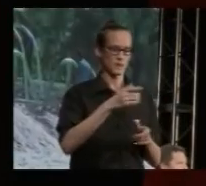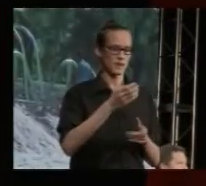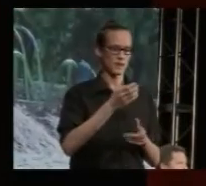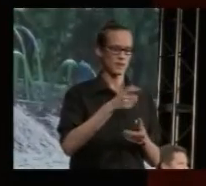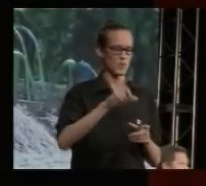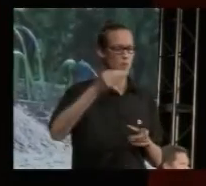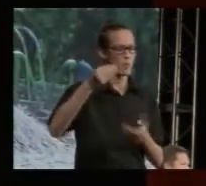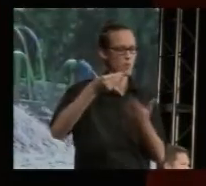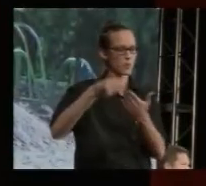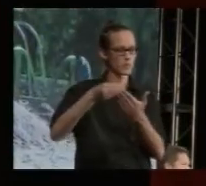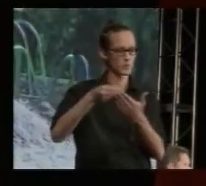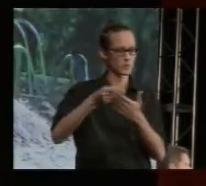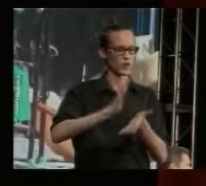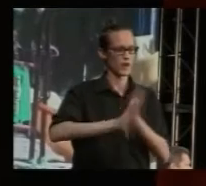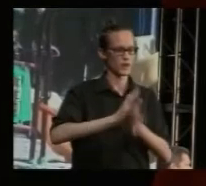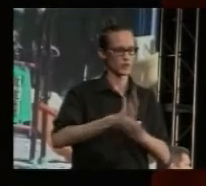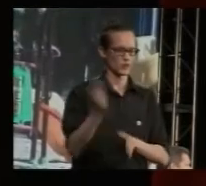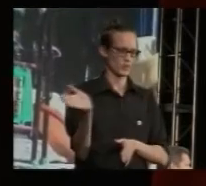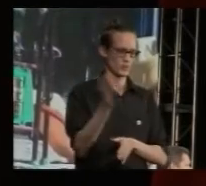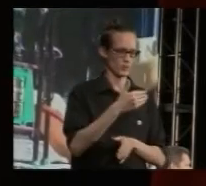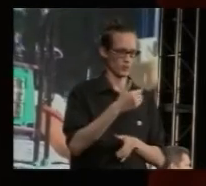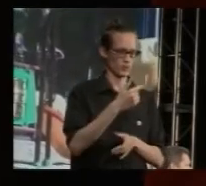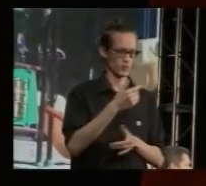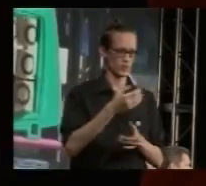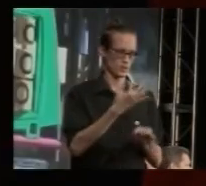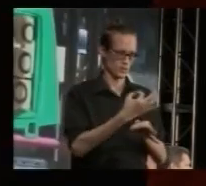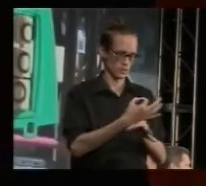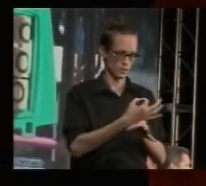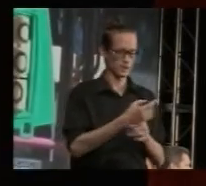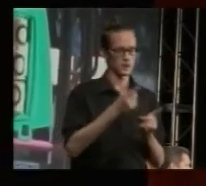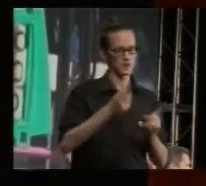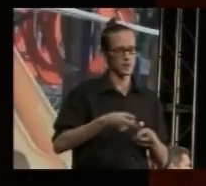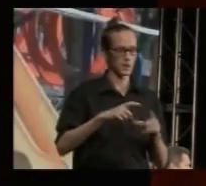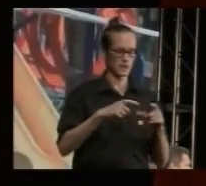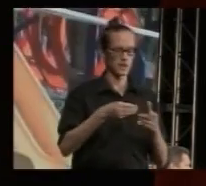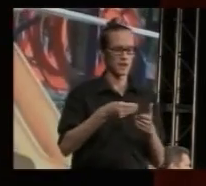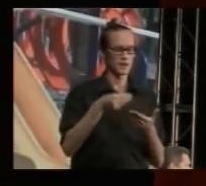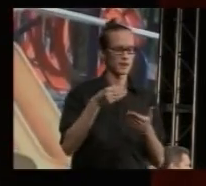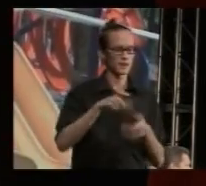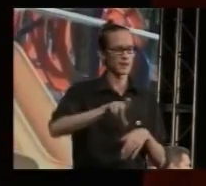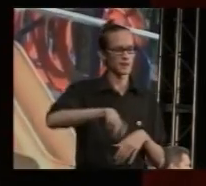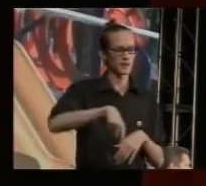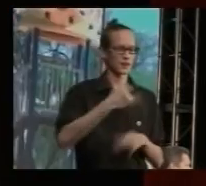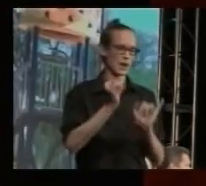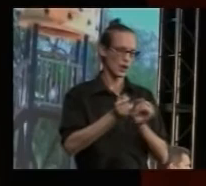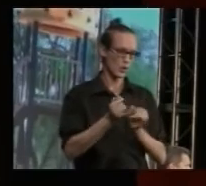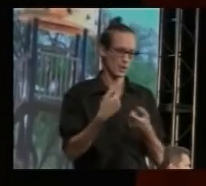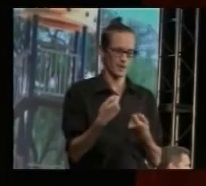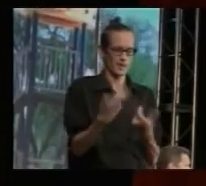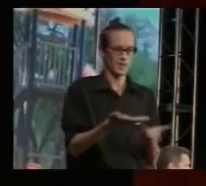También lanzamos la tarjeta Joven Paraná, que brinda beneficios en la compra de productos y servicios para